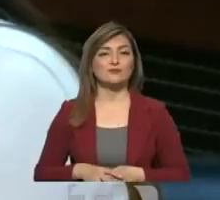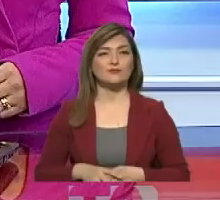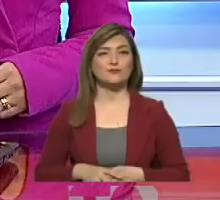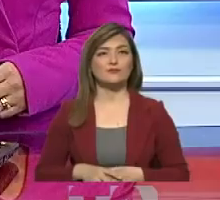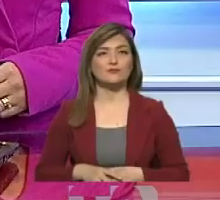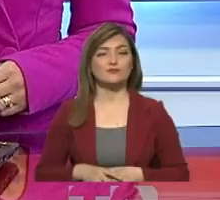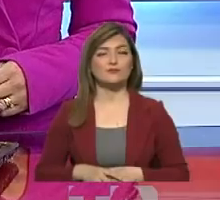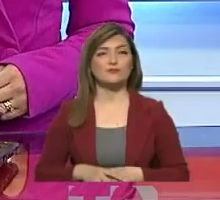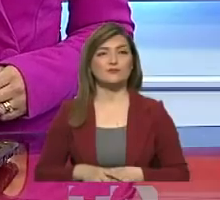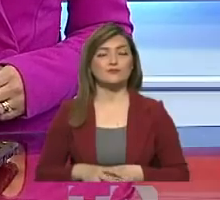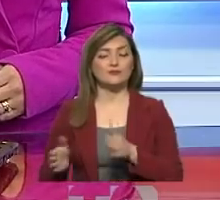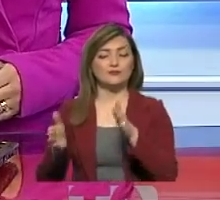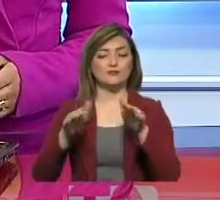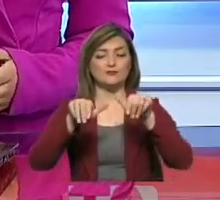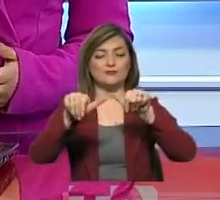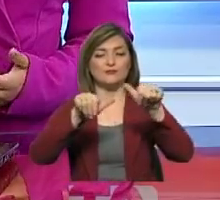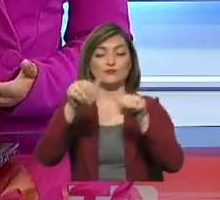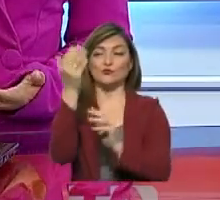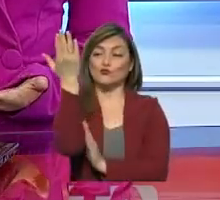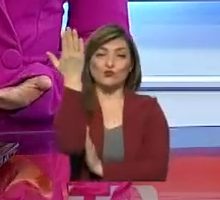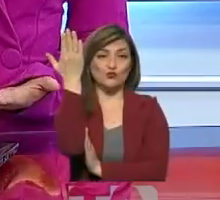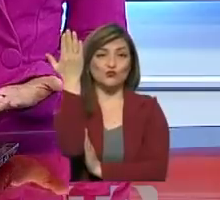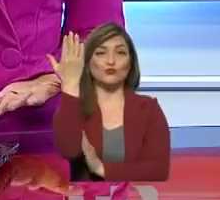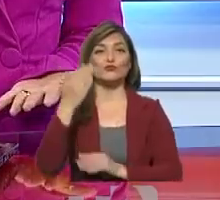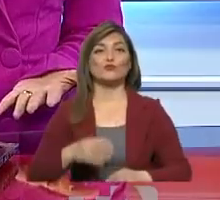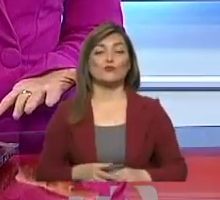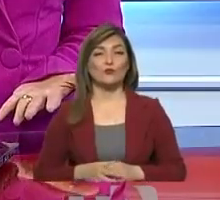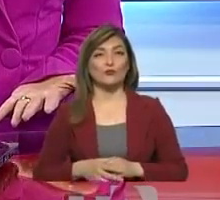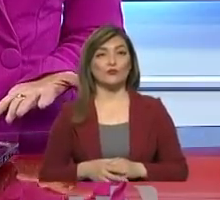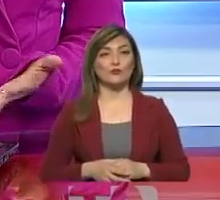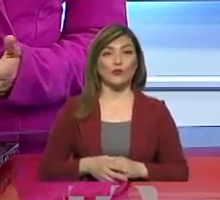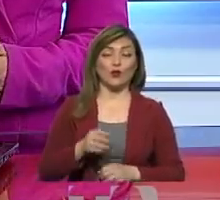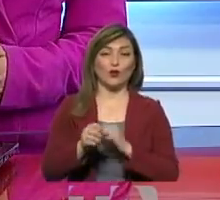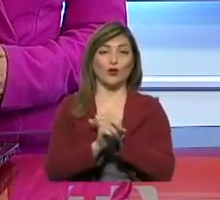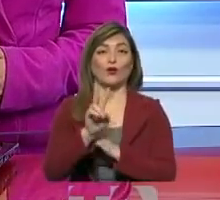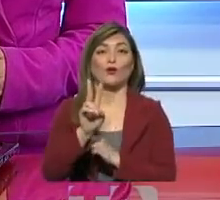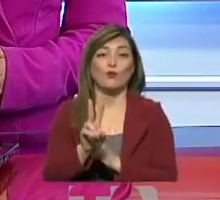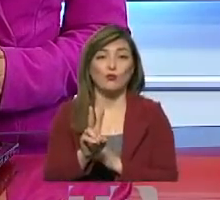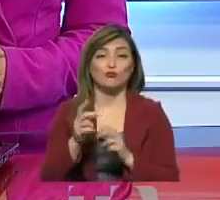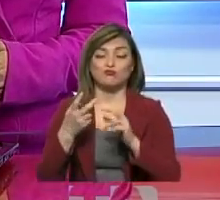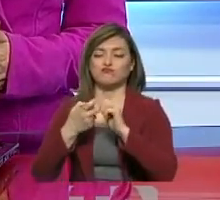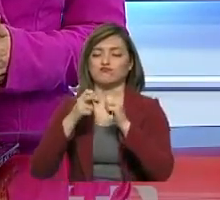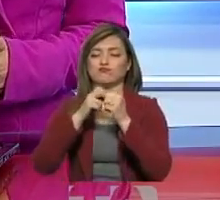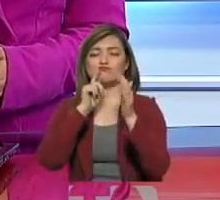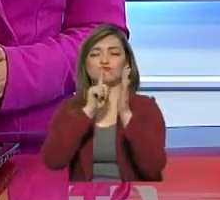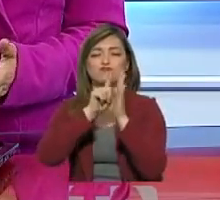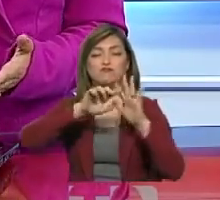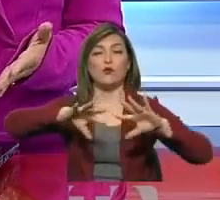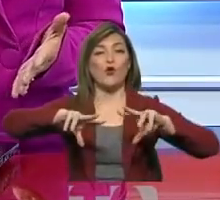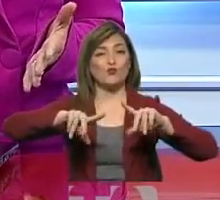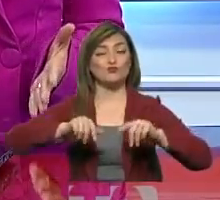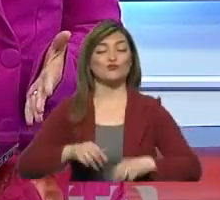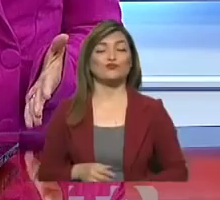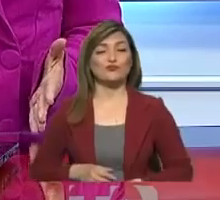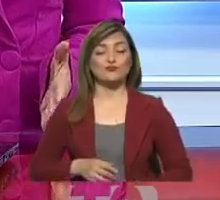24 horas. La administración del alcalde Jorge Yunda durante estos 2 años estuvo marcada por denuncias de corrupción.